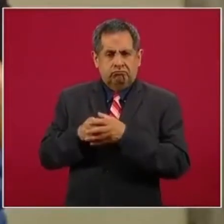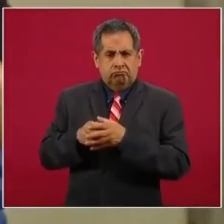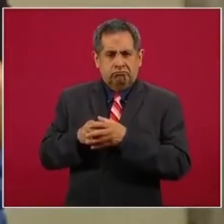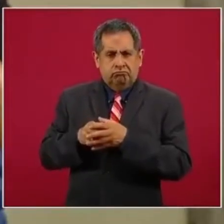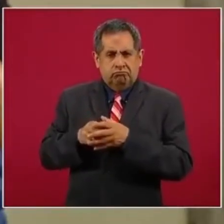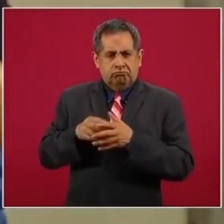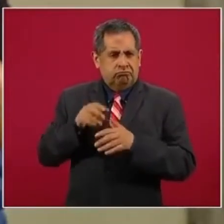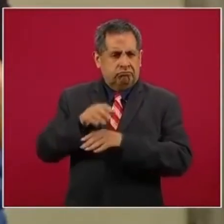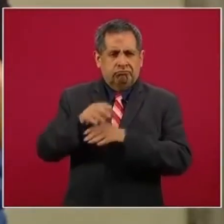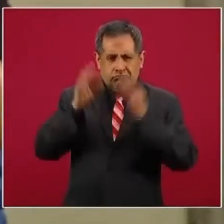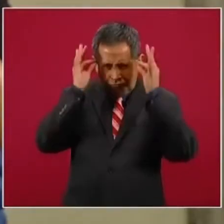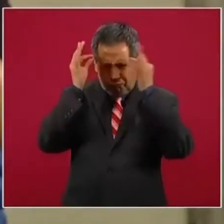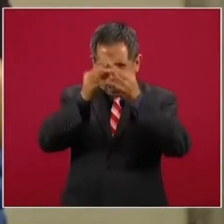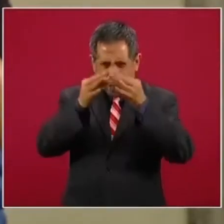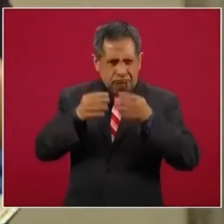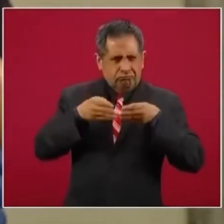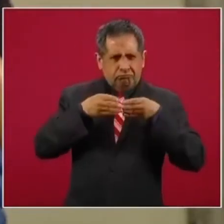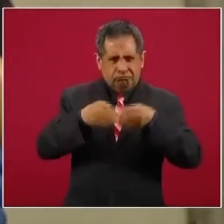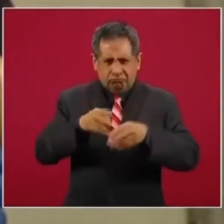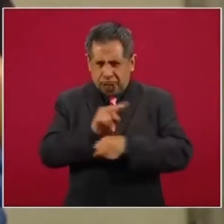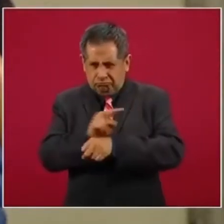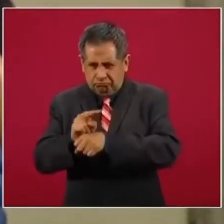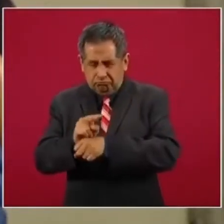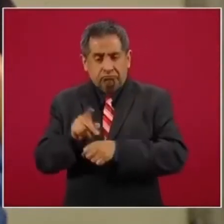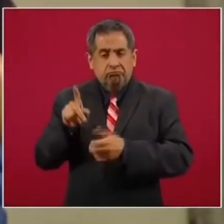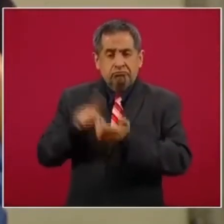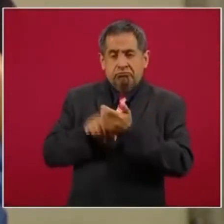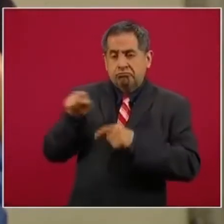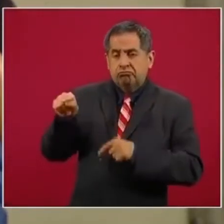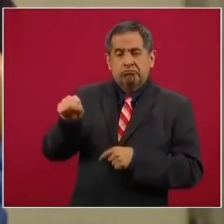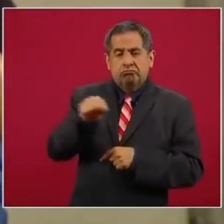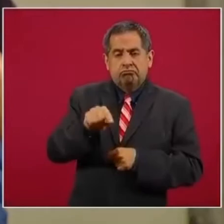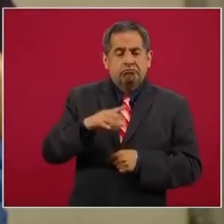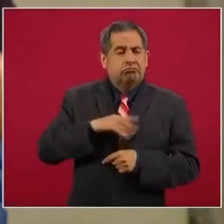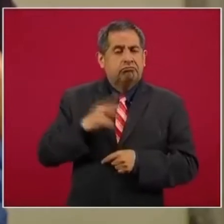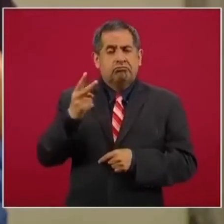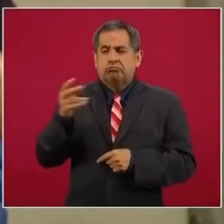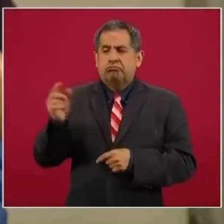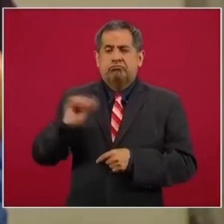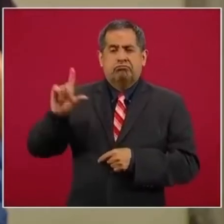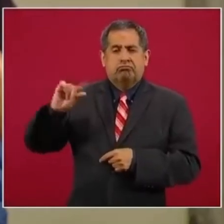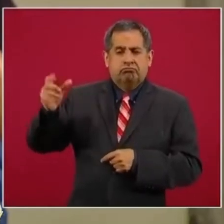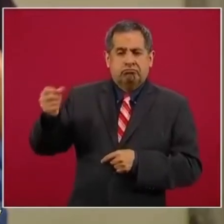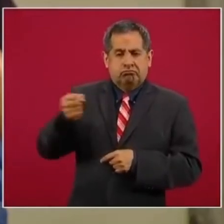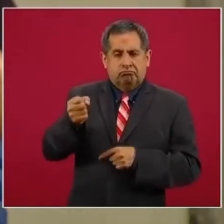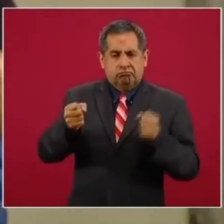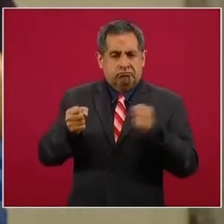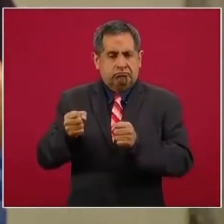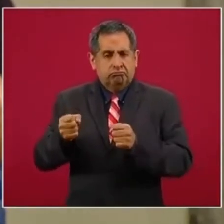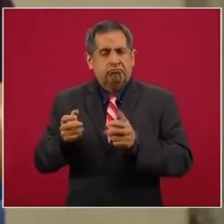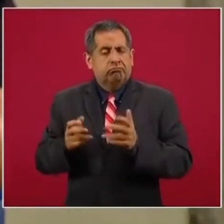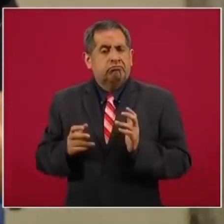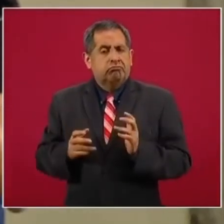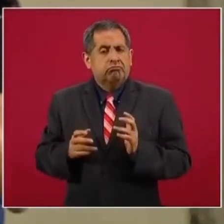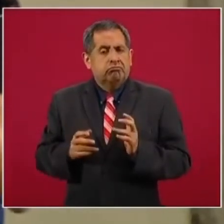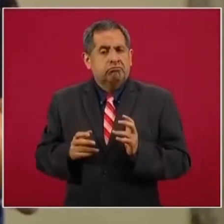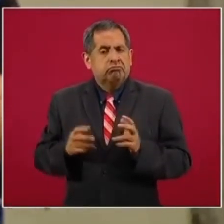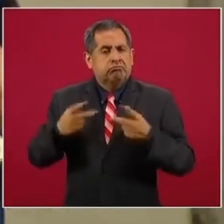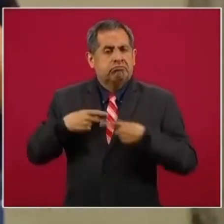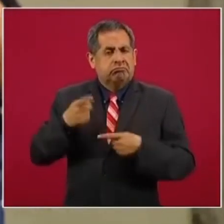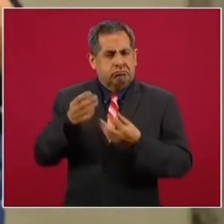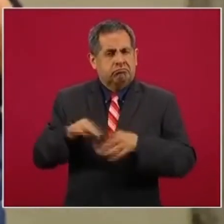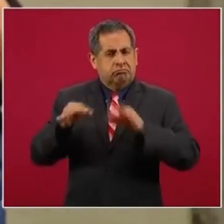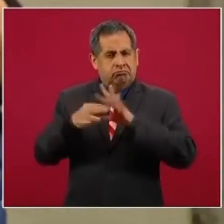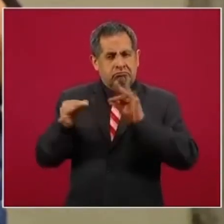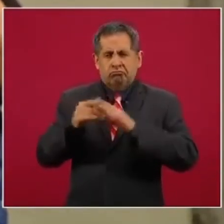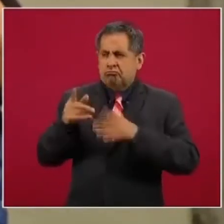ámbito aduanal, portuario, y que tiene usted ahí pues a dos funcionarios que creo que son